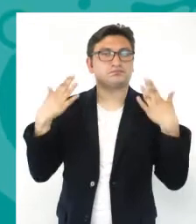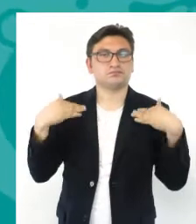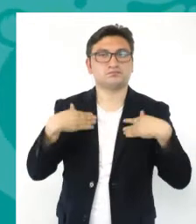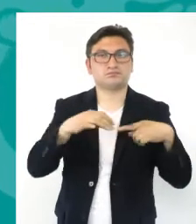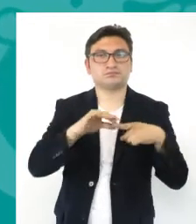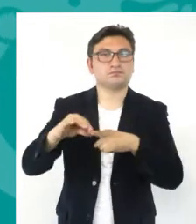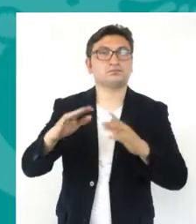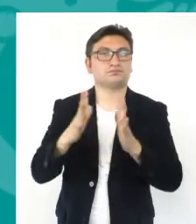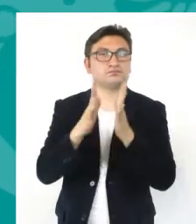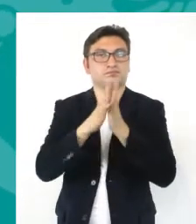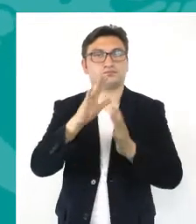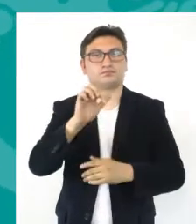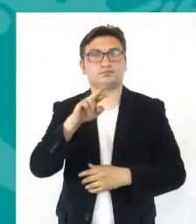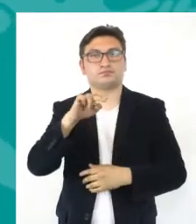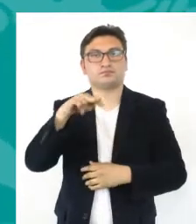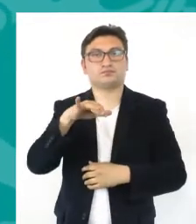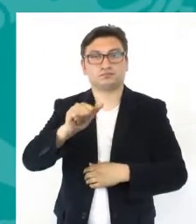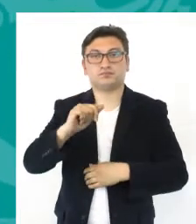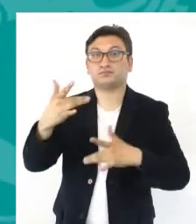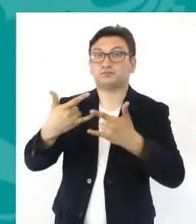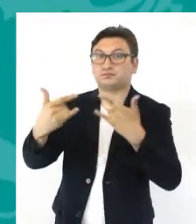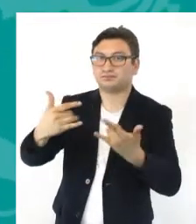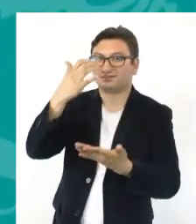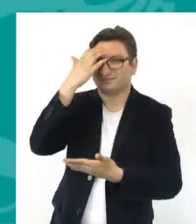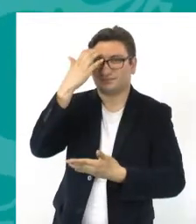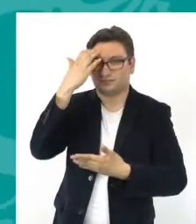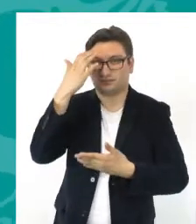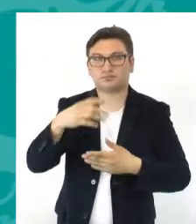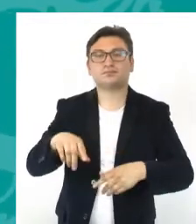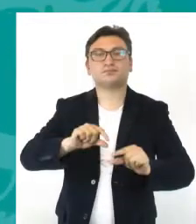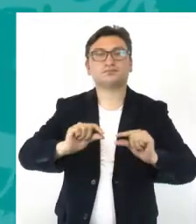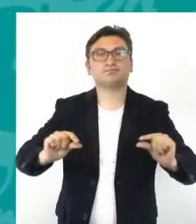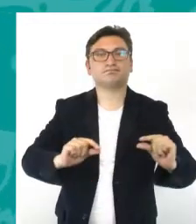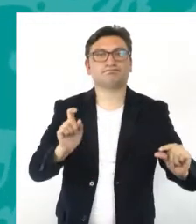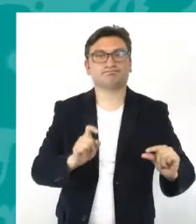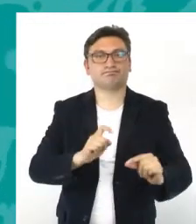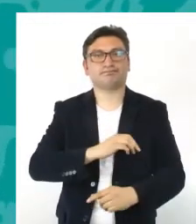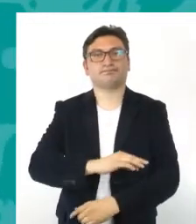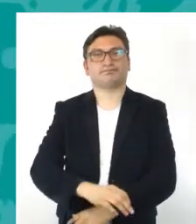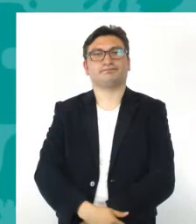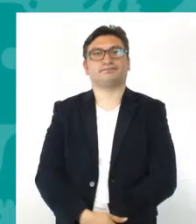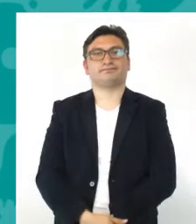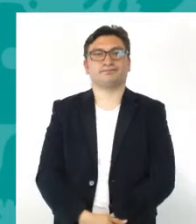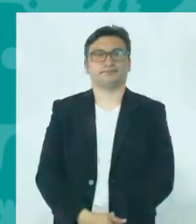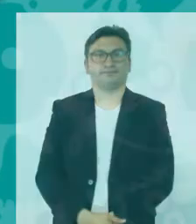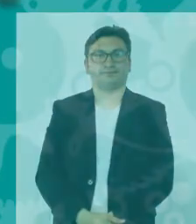con la participación de Carolina. ¿Conoce su historia? Encuentra el link en la descripción.